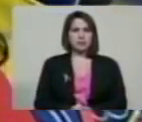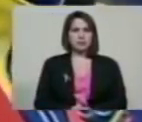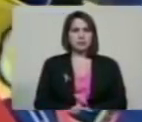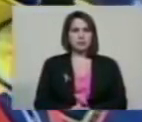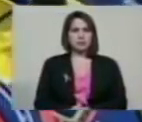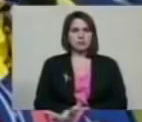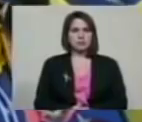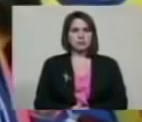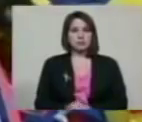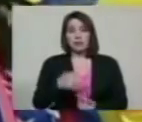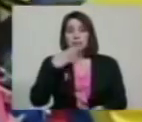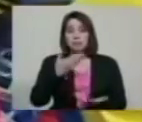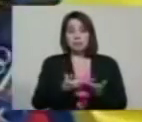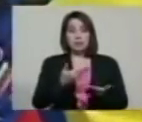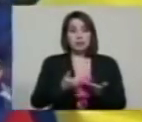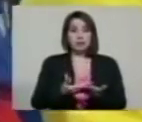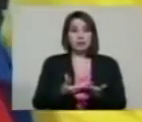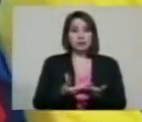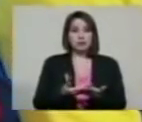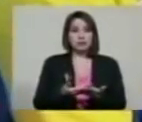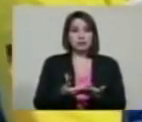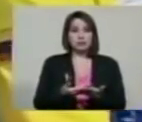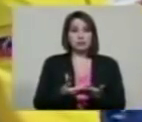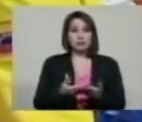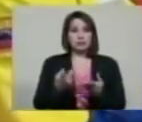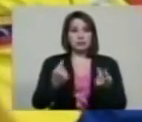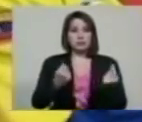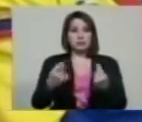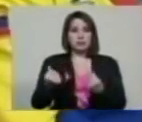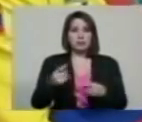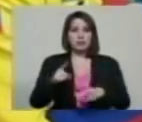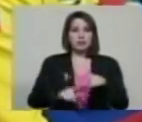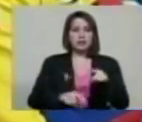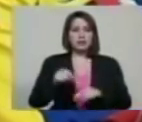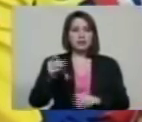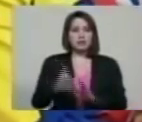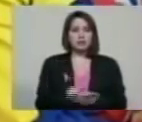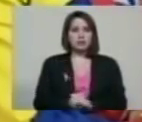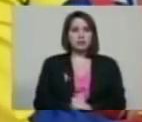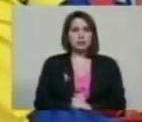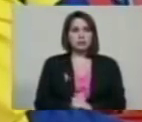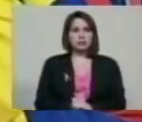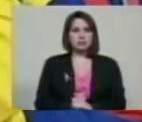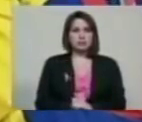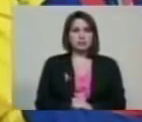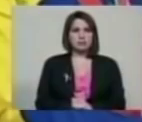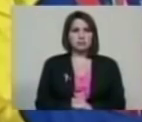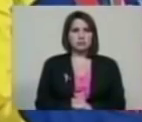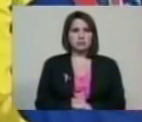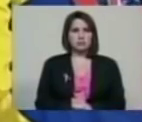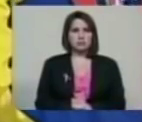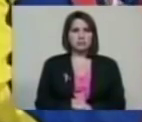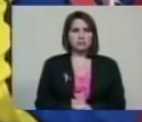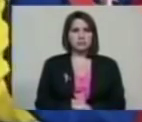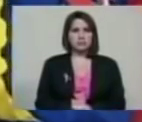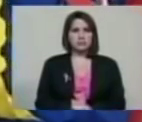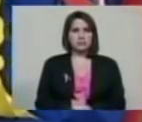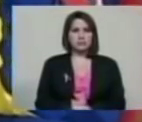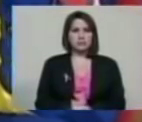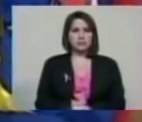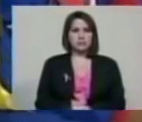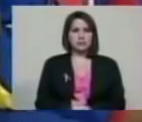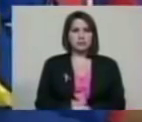solicitud de recursos financieros, de dinero, para cubrir los gastos del